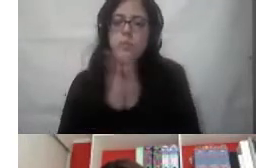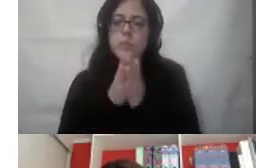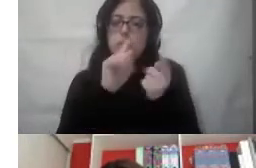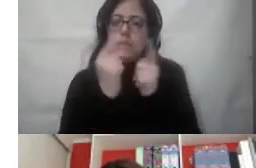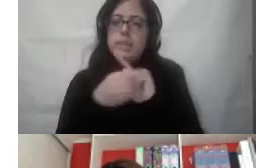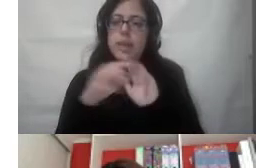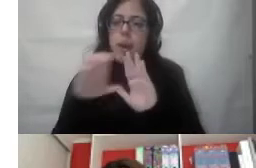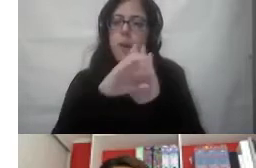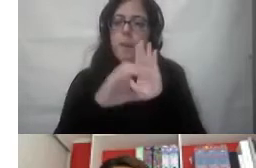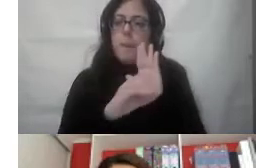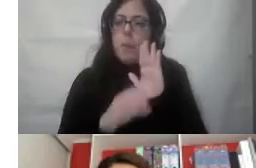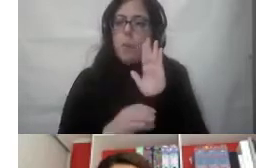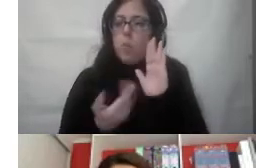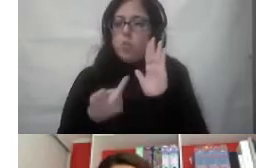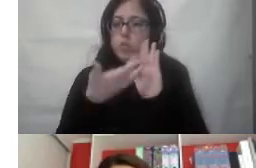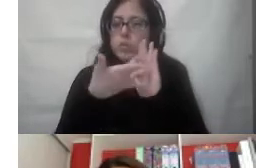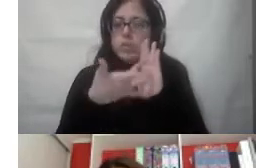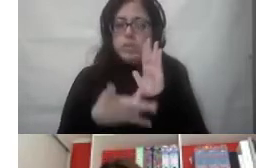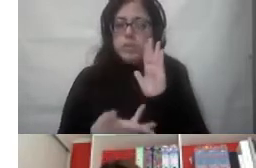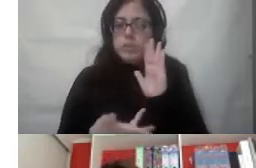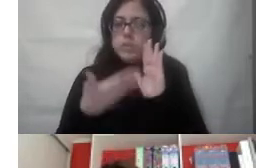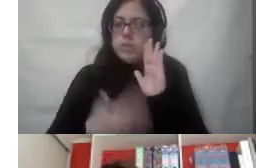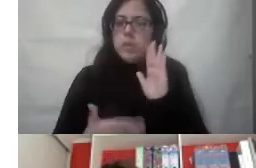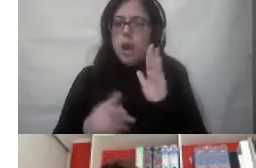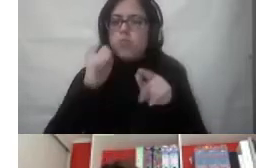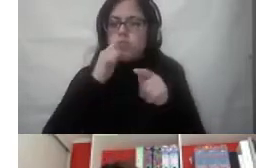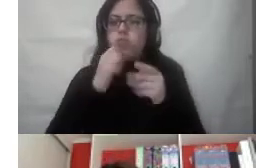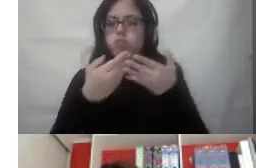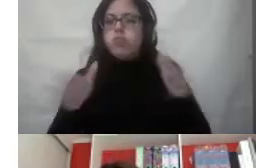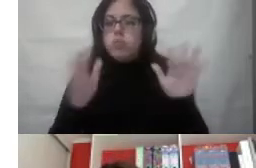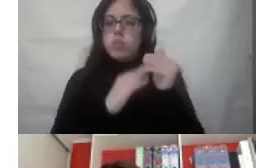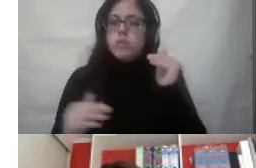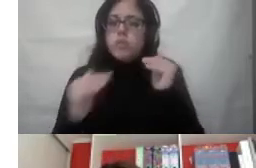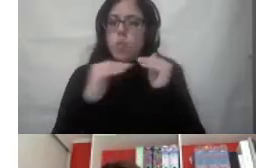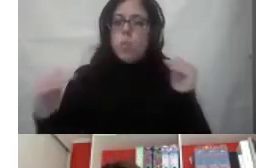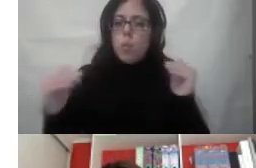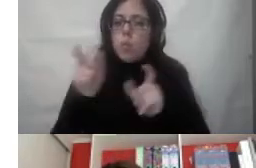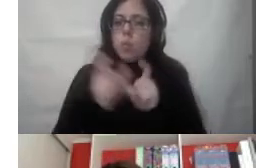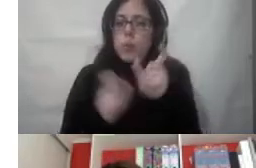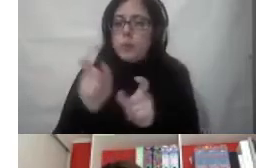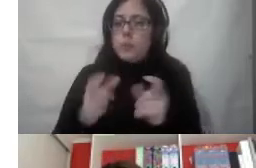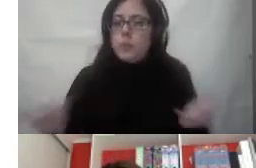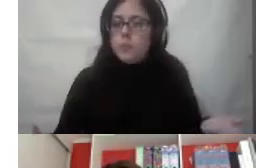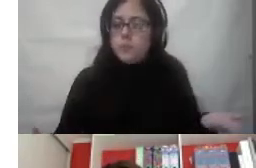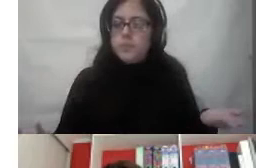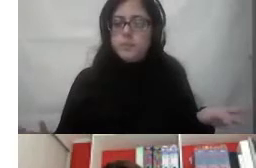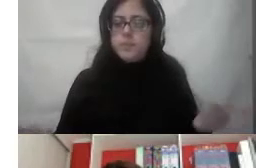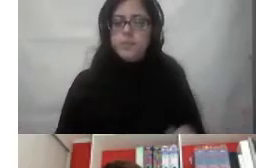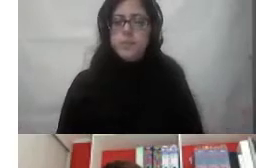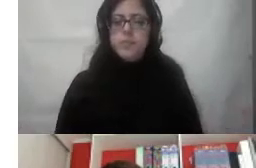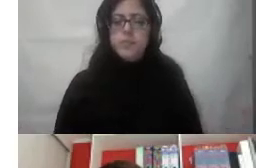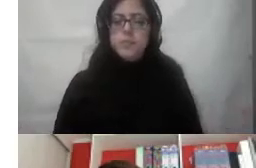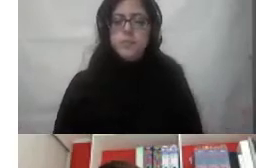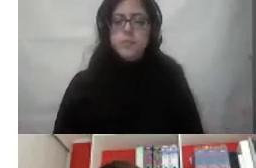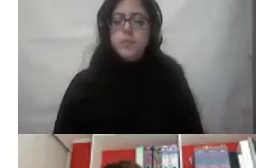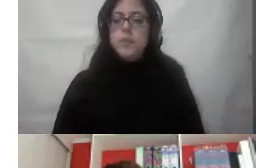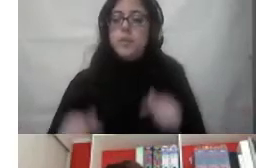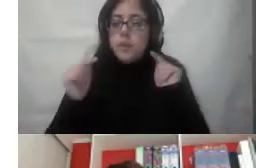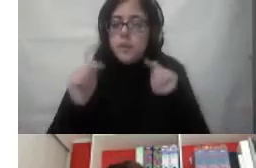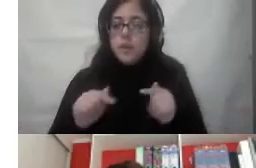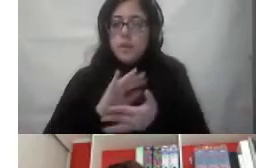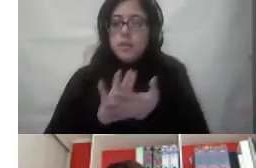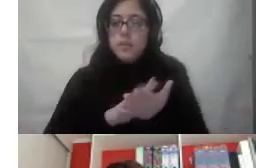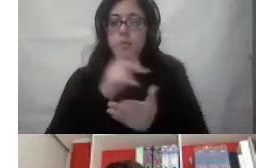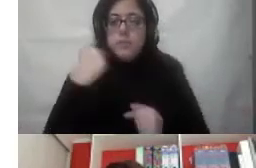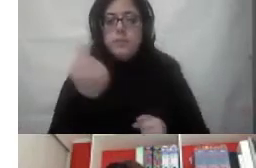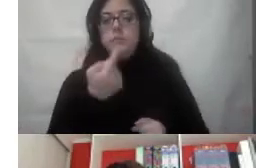Constitución si en ella se reconoce la libertad e igualdad de las personas? A partir de esto, si uno ve a